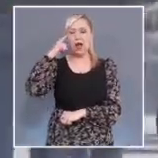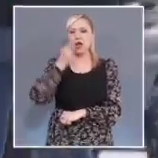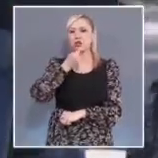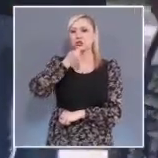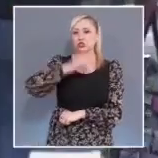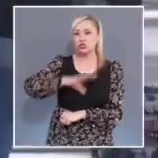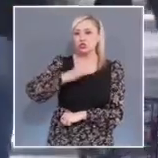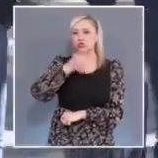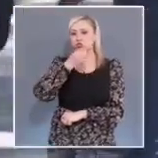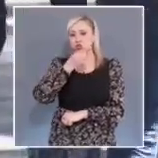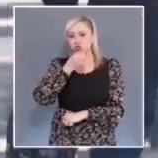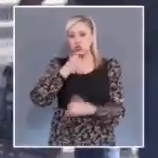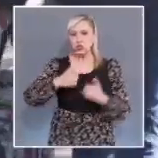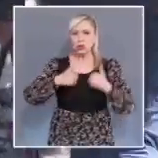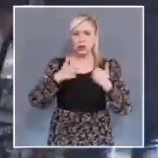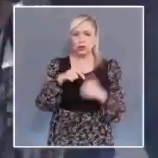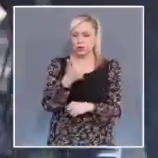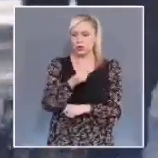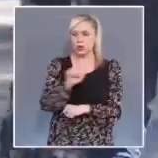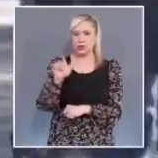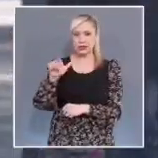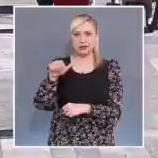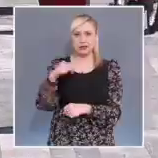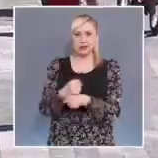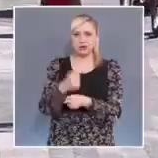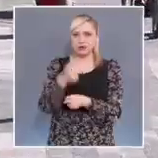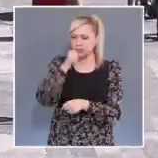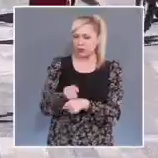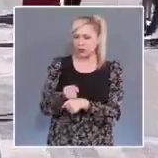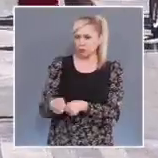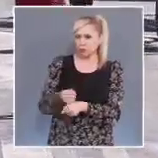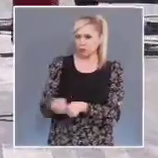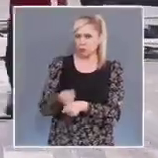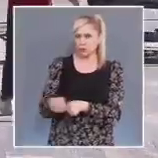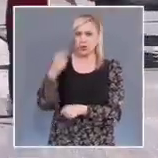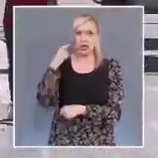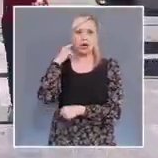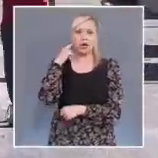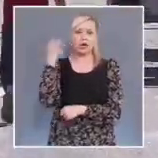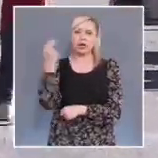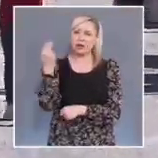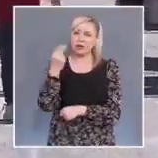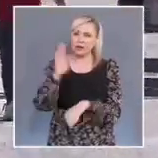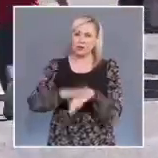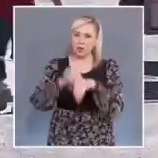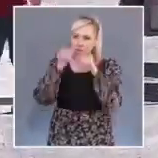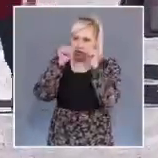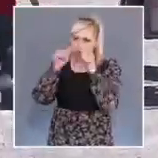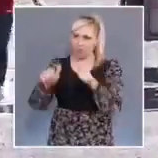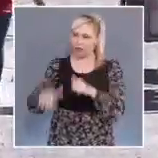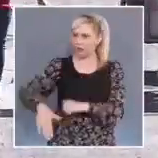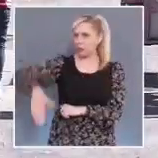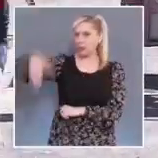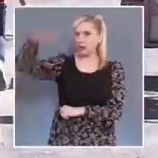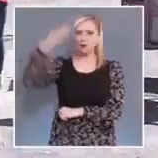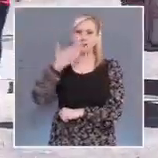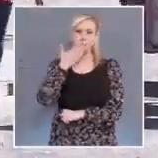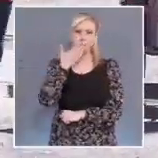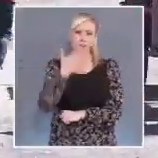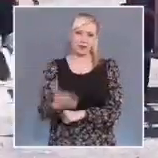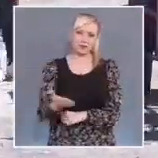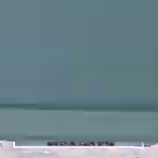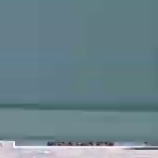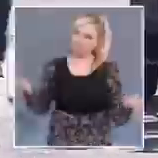violencia para generar las condiciones que brinden mejores opciones de desarrollo. Para el canal del Poder Judicial de la Federación, Laura